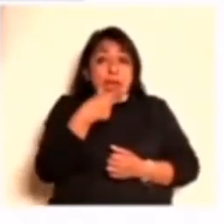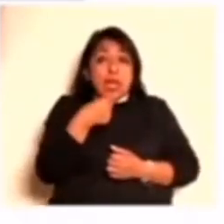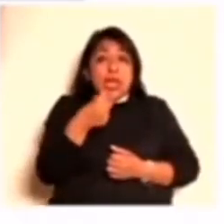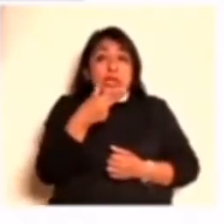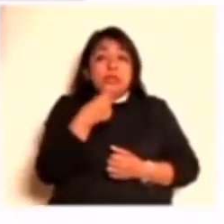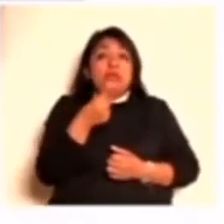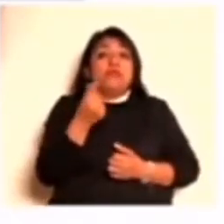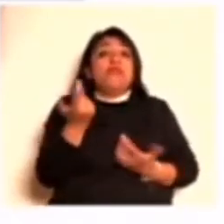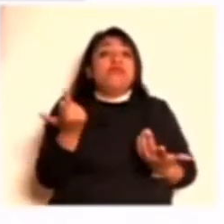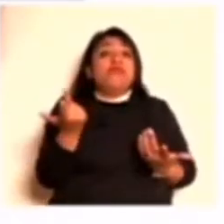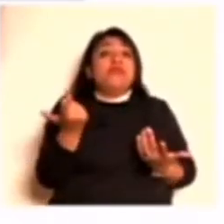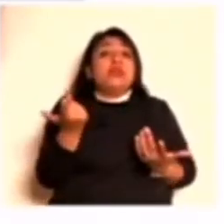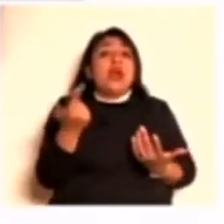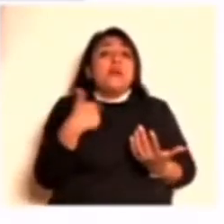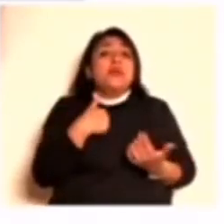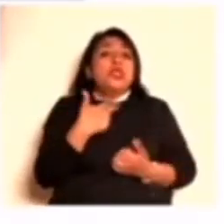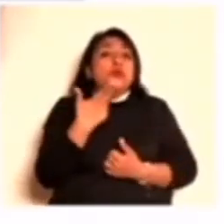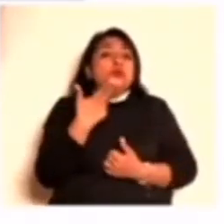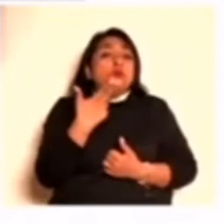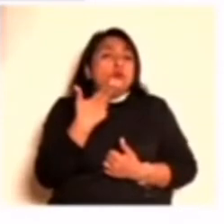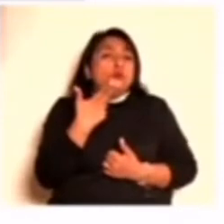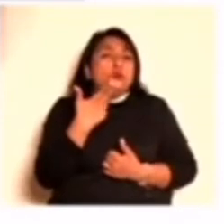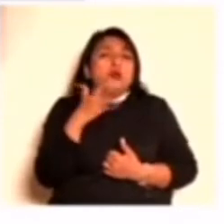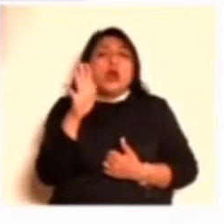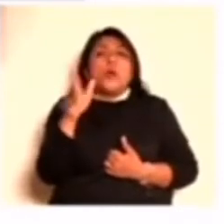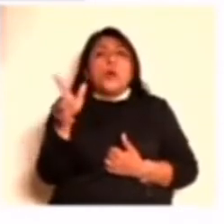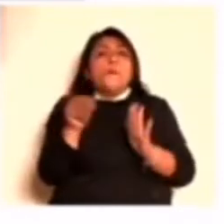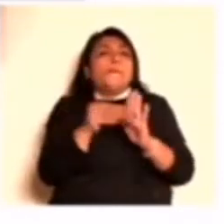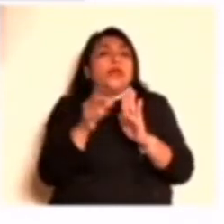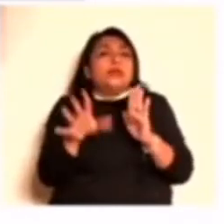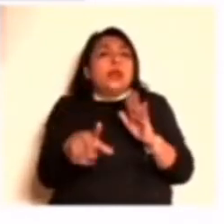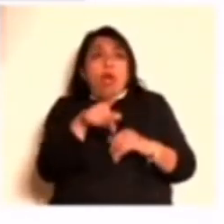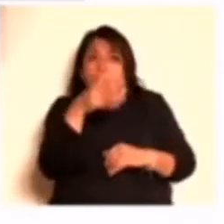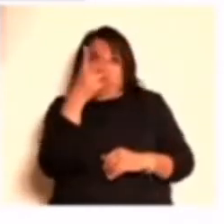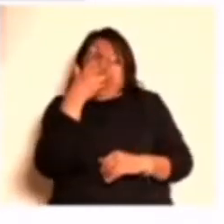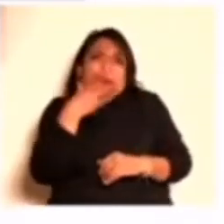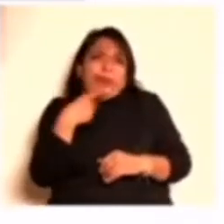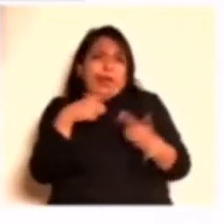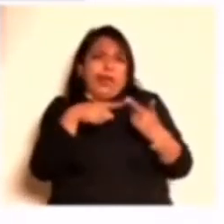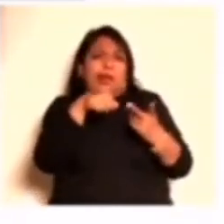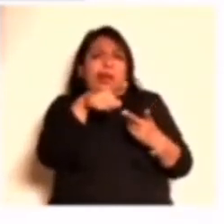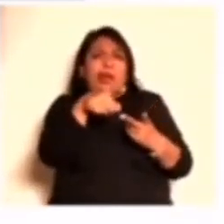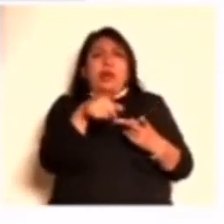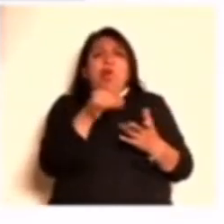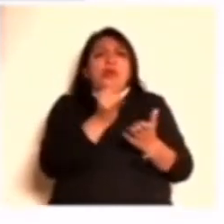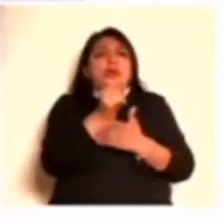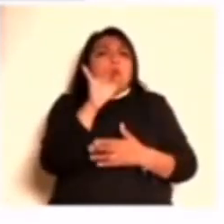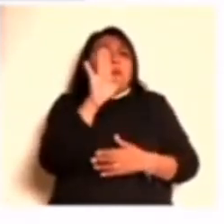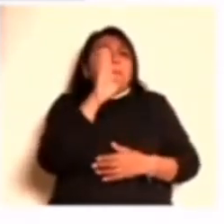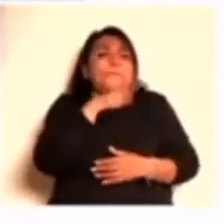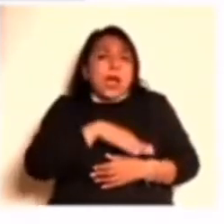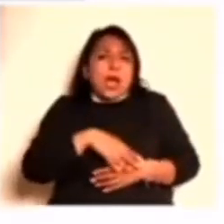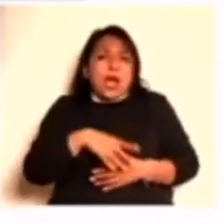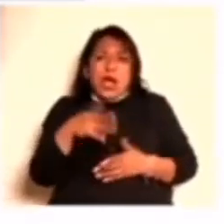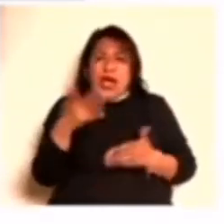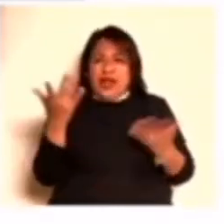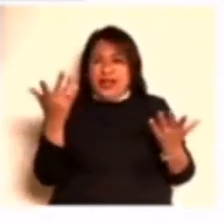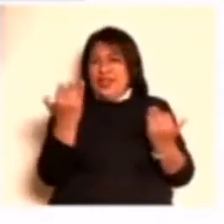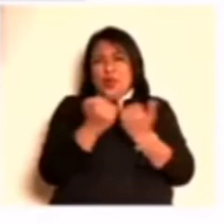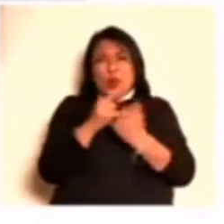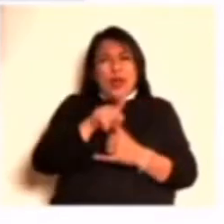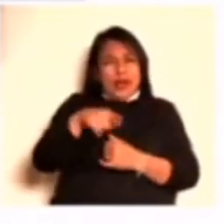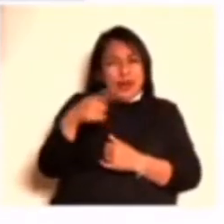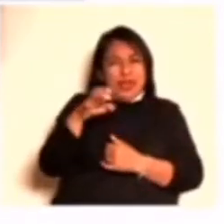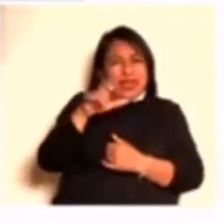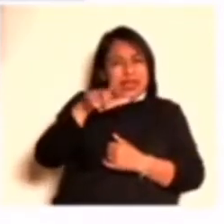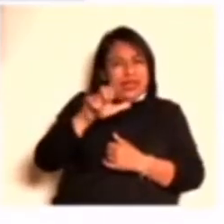a la que los hombres terminan utilizándola como excusa, su belleza, por sus malas decisiones, como a Elena de Troya terminan